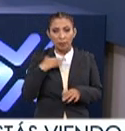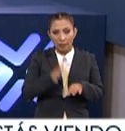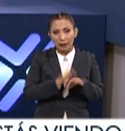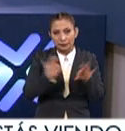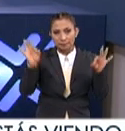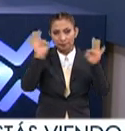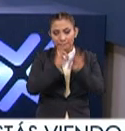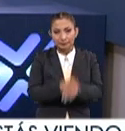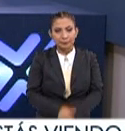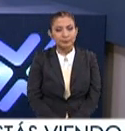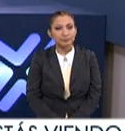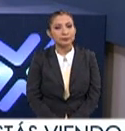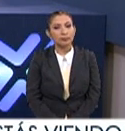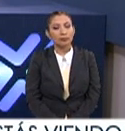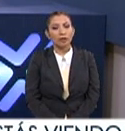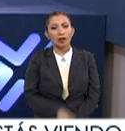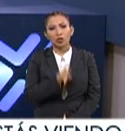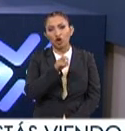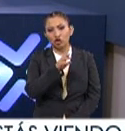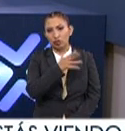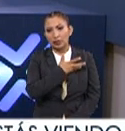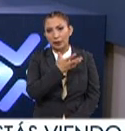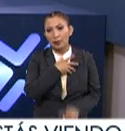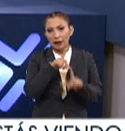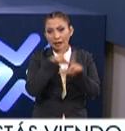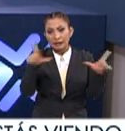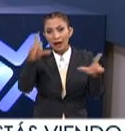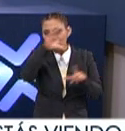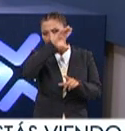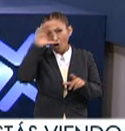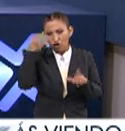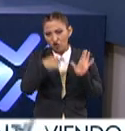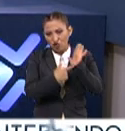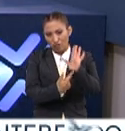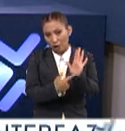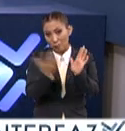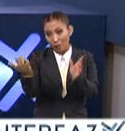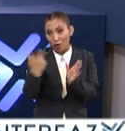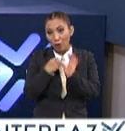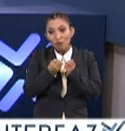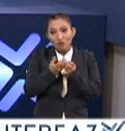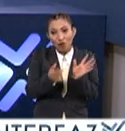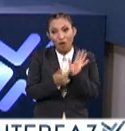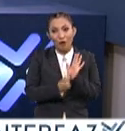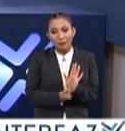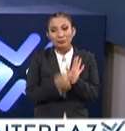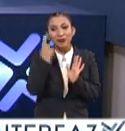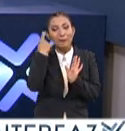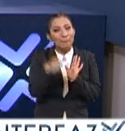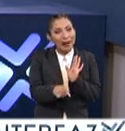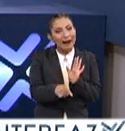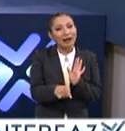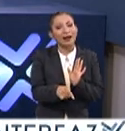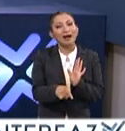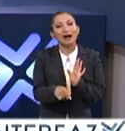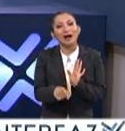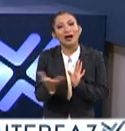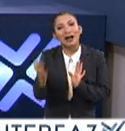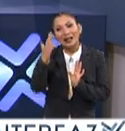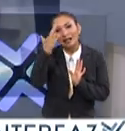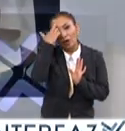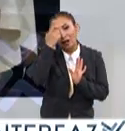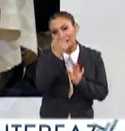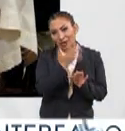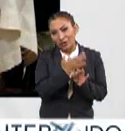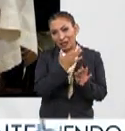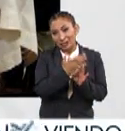mayor importancia, ¿no? Doctor, tenemos ya lista la foto que nos hizo favor de compartirnos para pues recordar